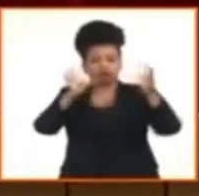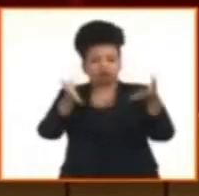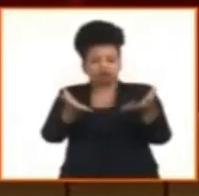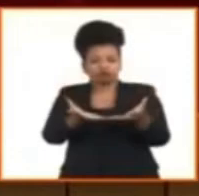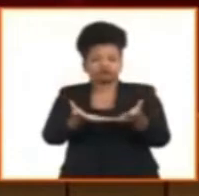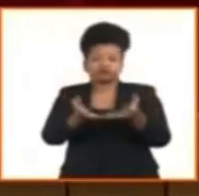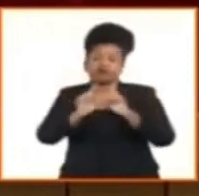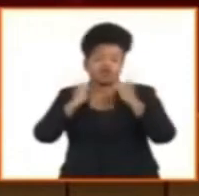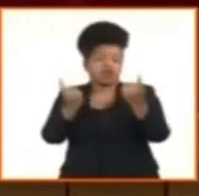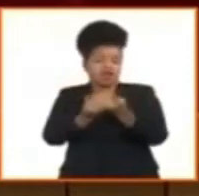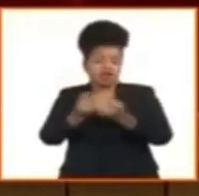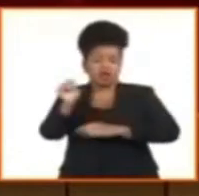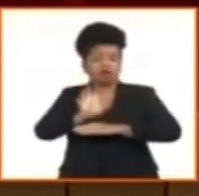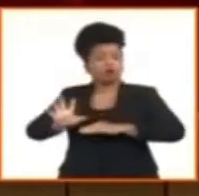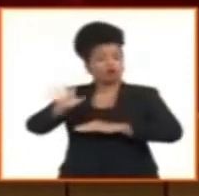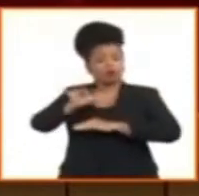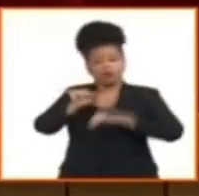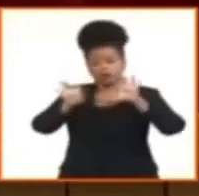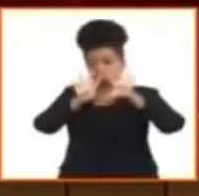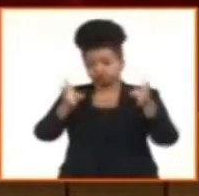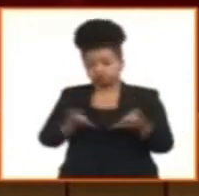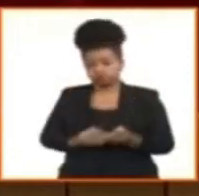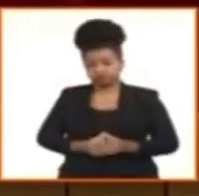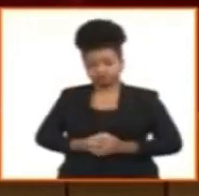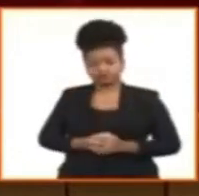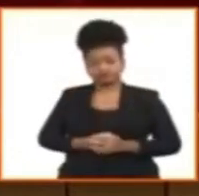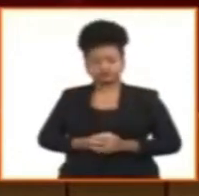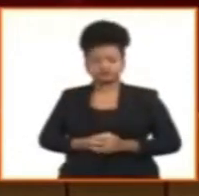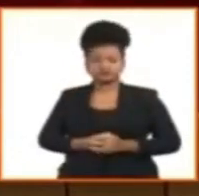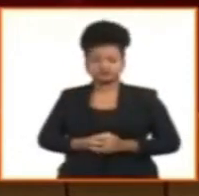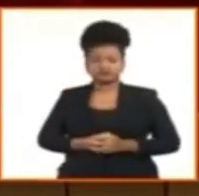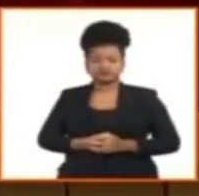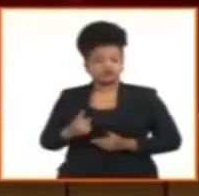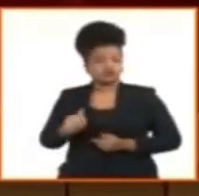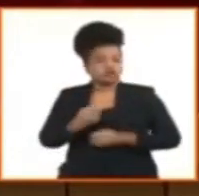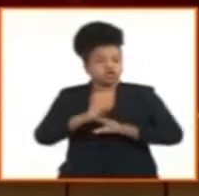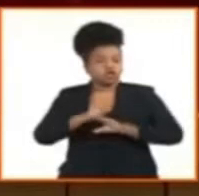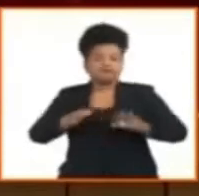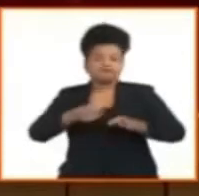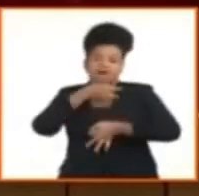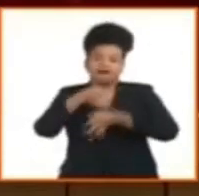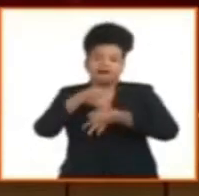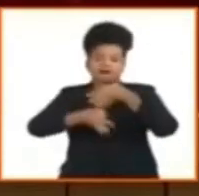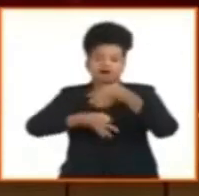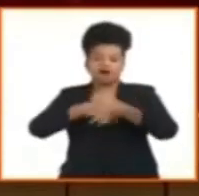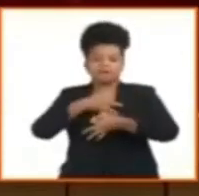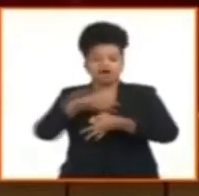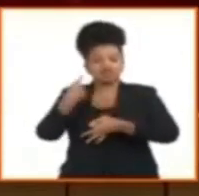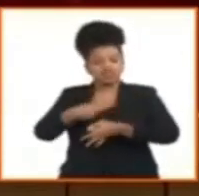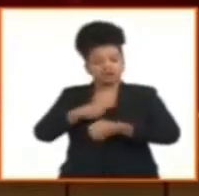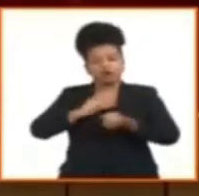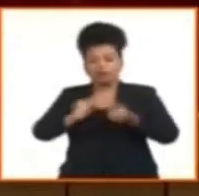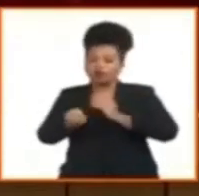europeo y mundial. Como hemos reiterado, esta situación se hubiera evitado si se hubieran atendido a tiempo,